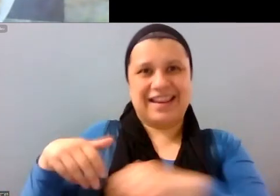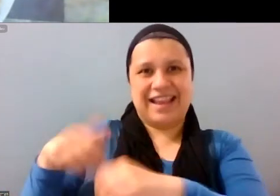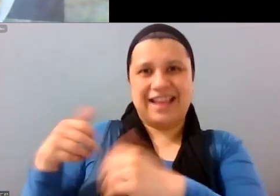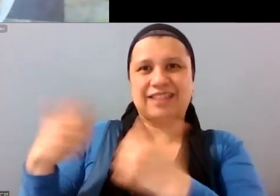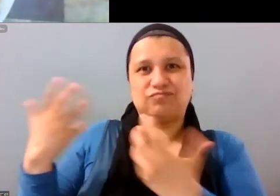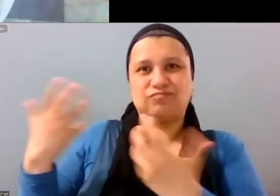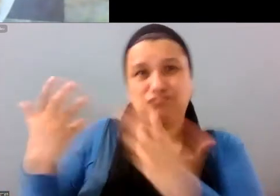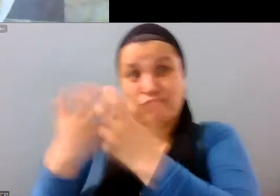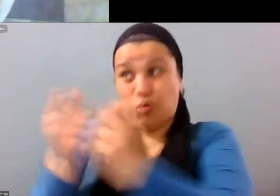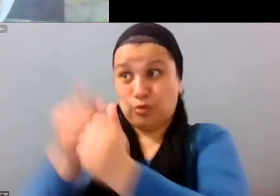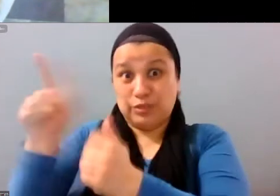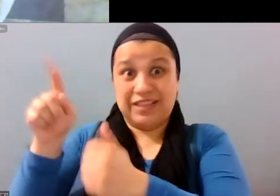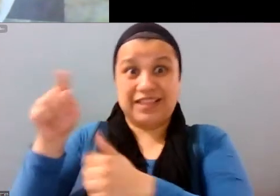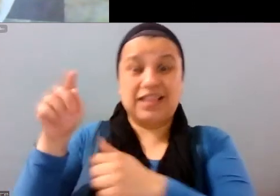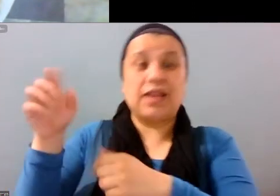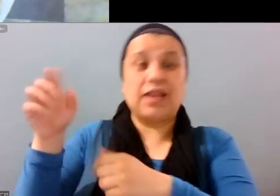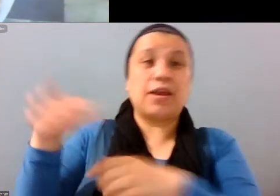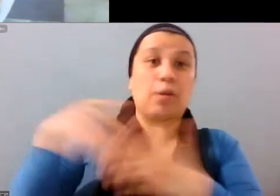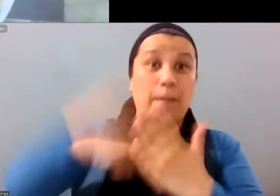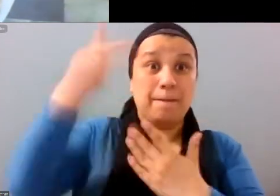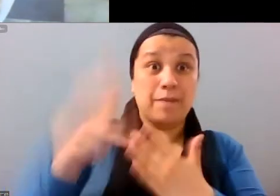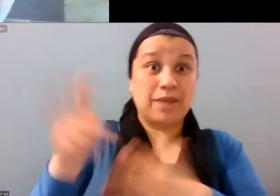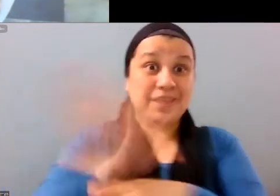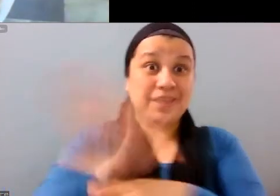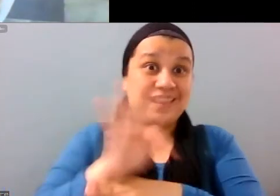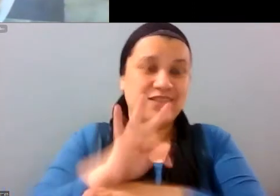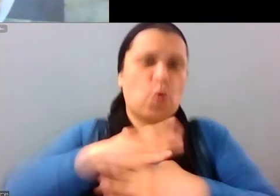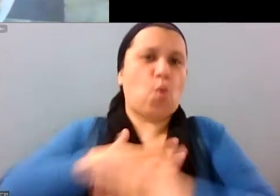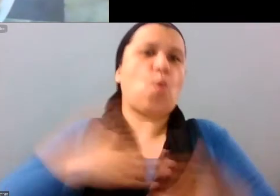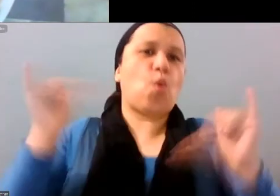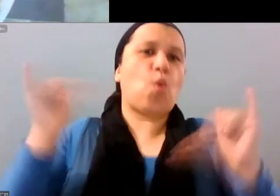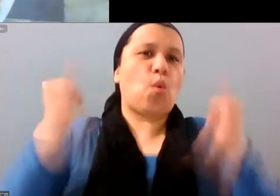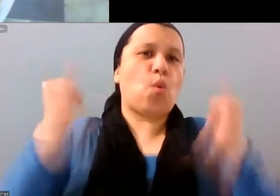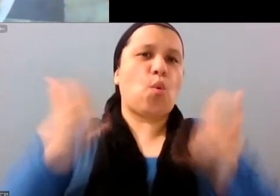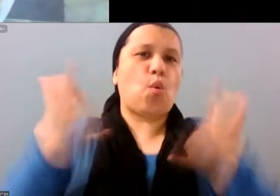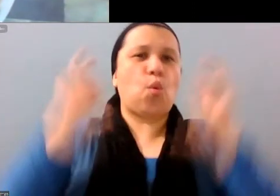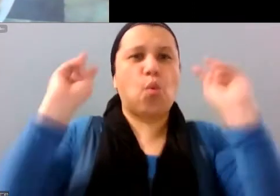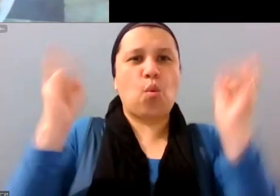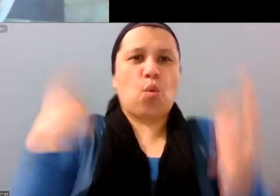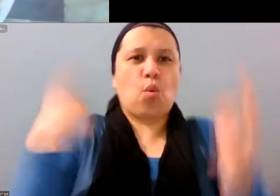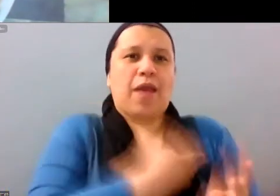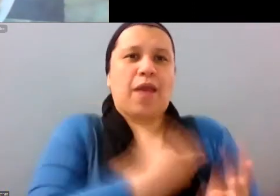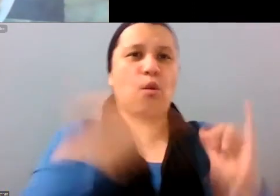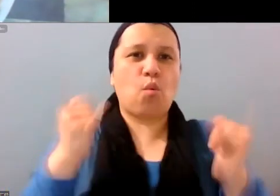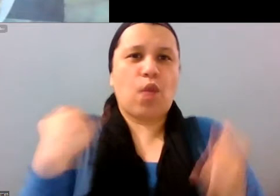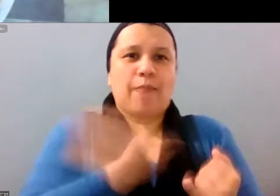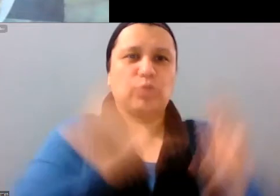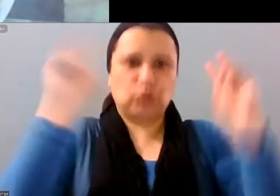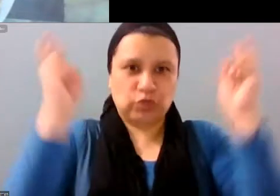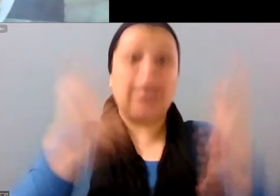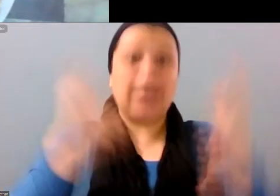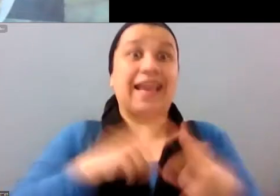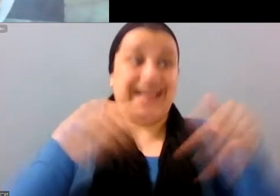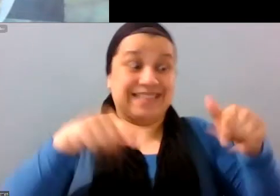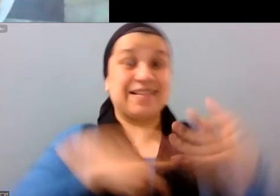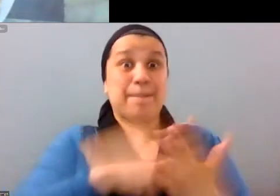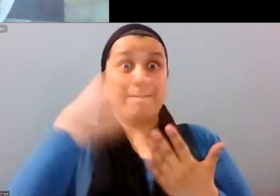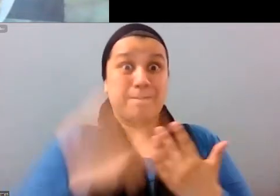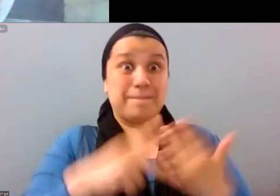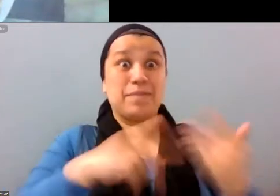televisivo Juguemos que es un programa más lúdico para los más pequeños queríamos desarrollar unos programas televisivos que